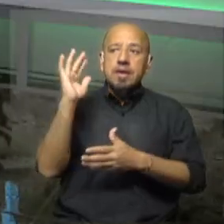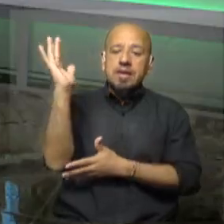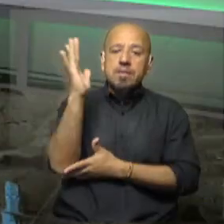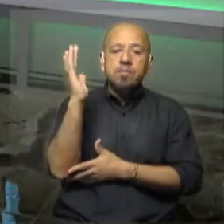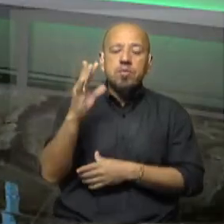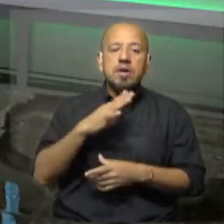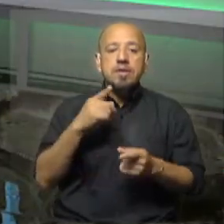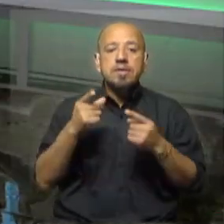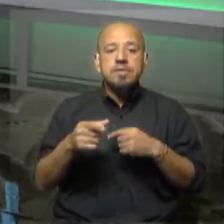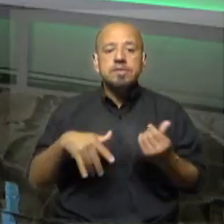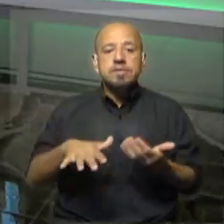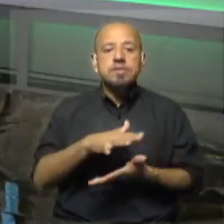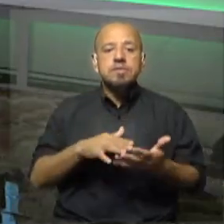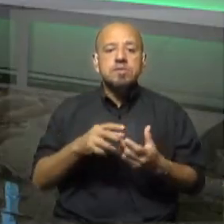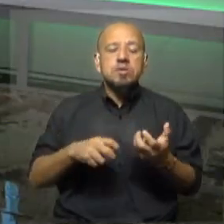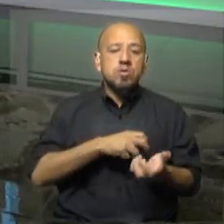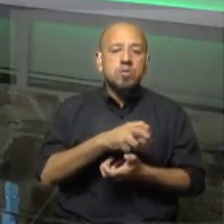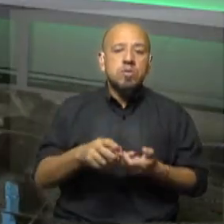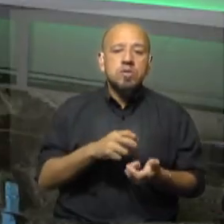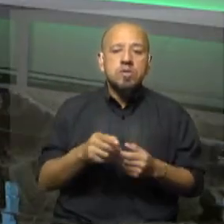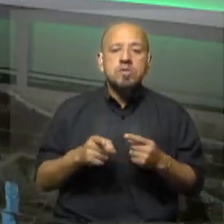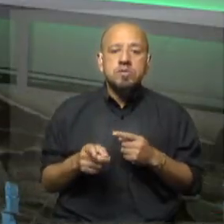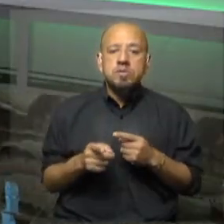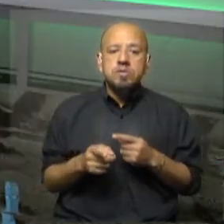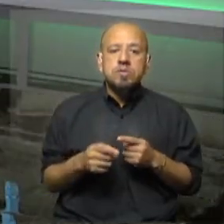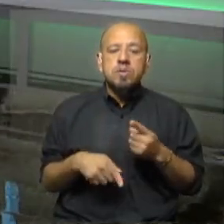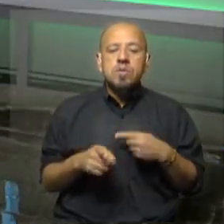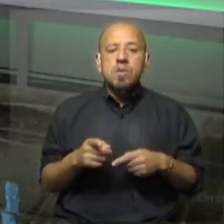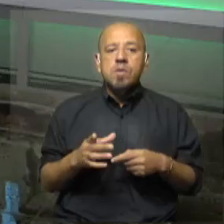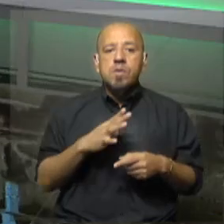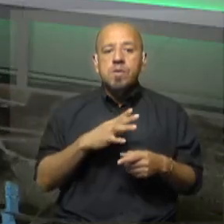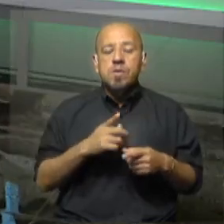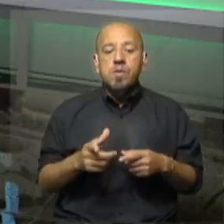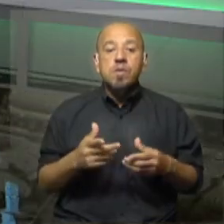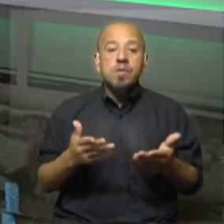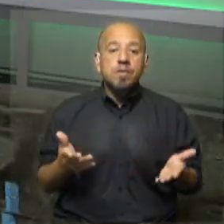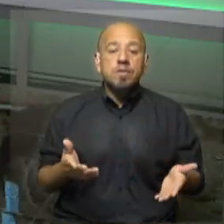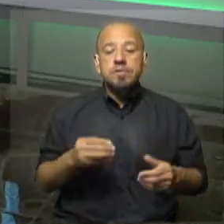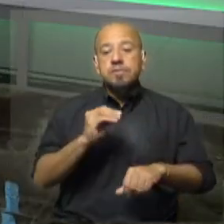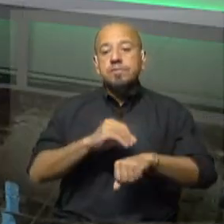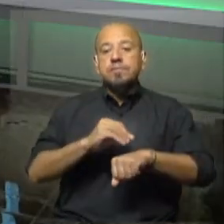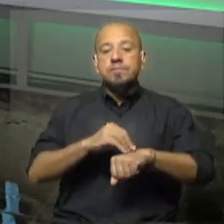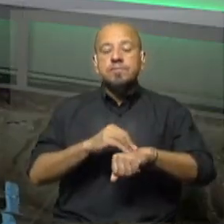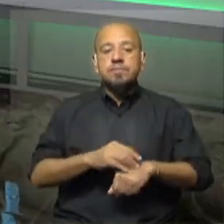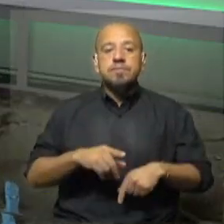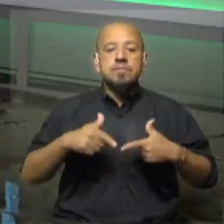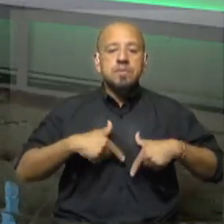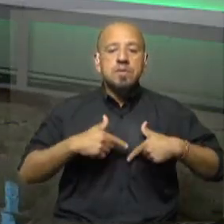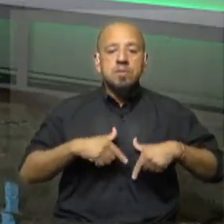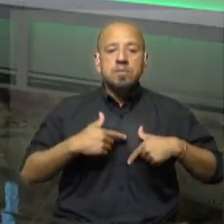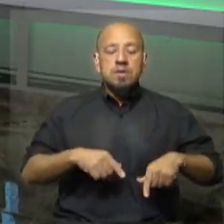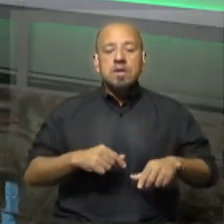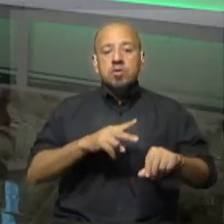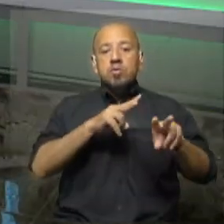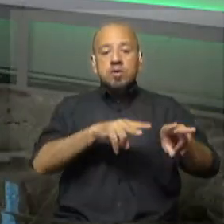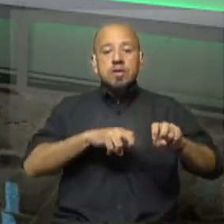estos sectores situaciones muy complejas a atender y esto generó alarma y alerta dentro del Ministerio de Ganadería, Agricultura